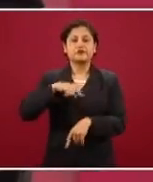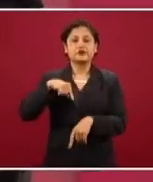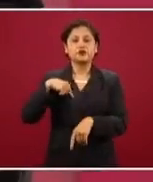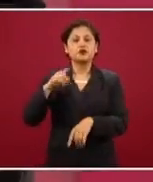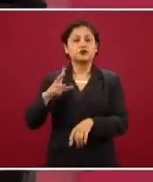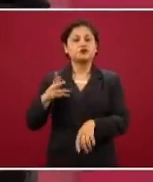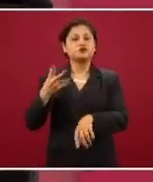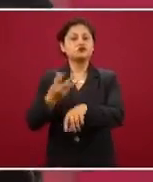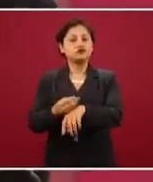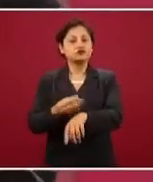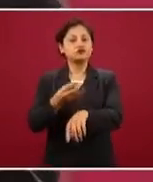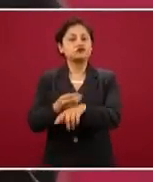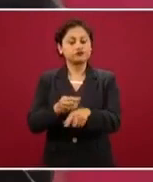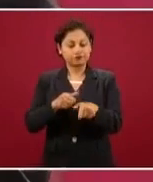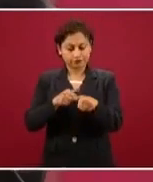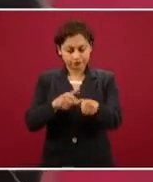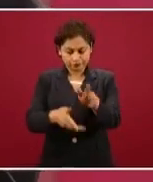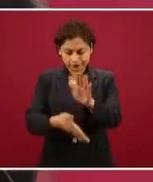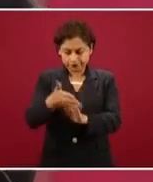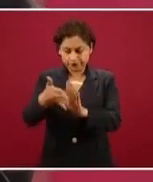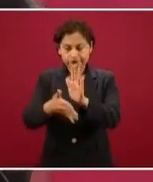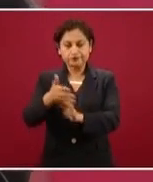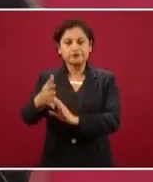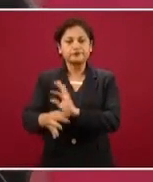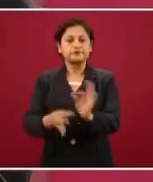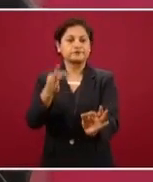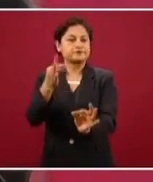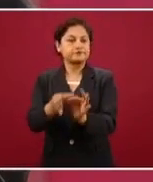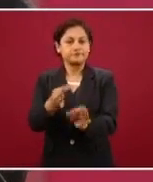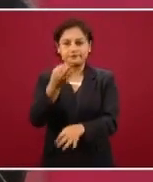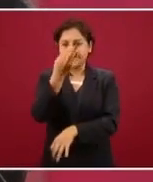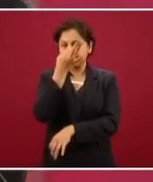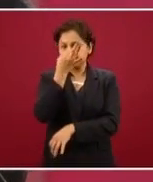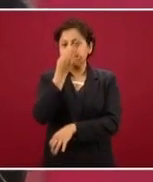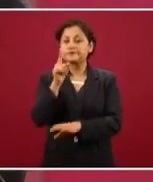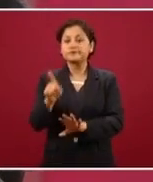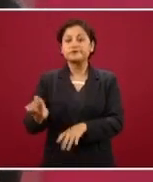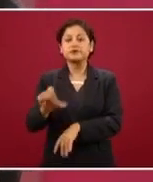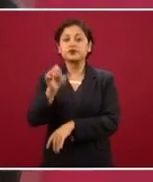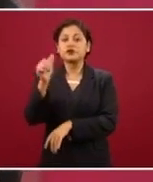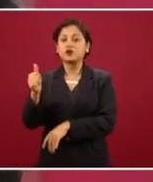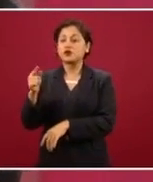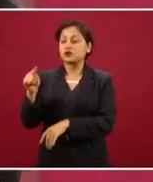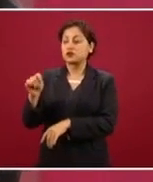terminarlo. Vamos a inaugurar el de Tlaxiaco, también llevaba 10 años.